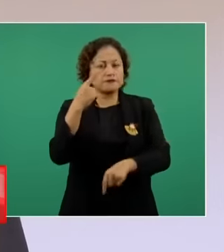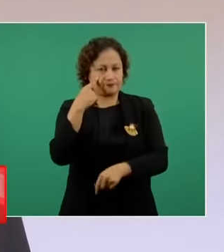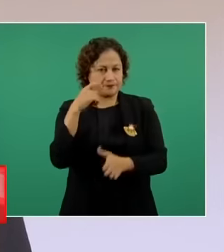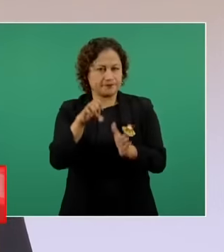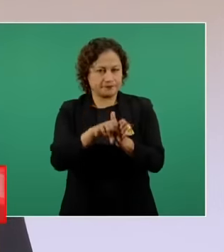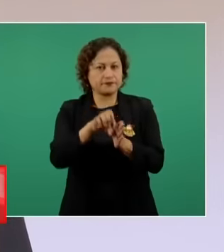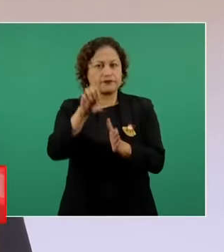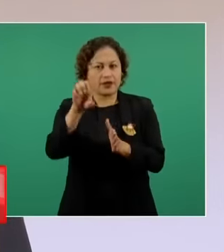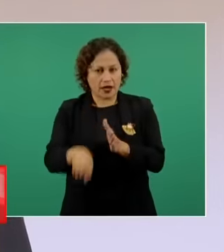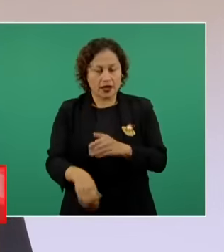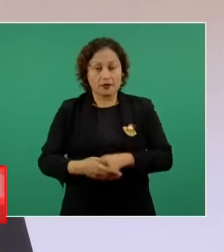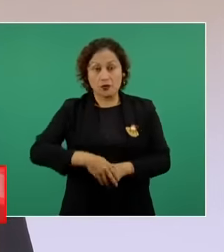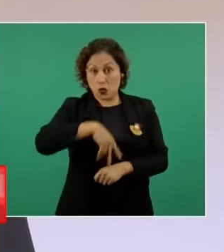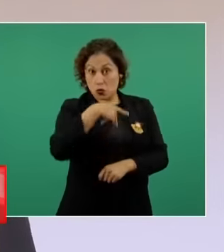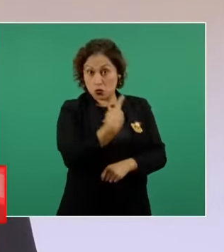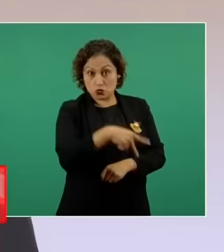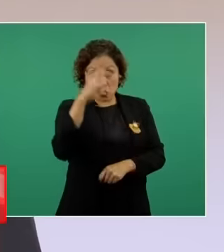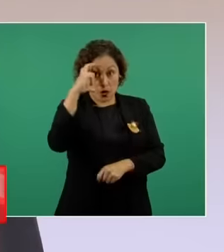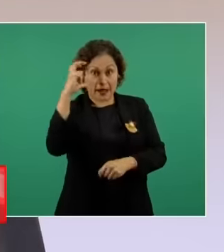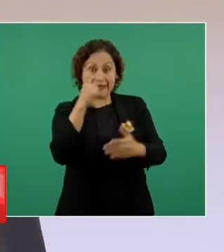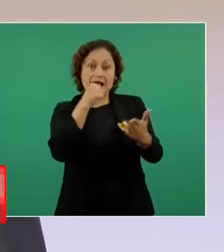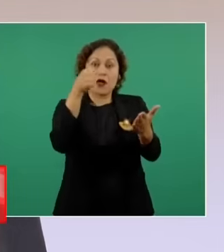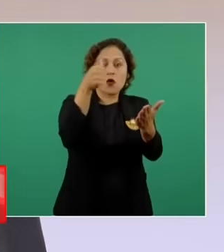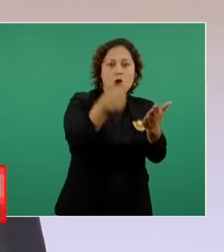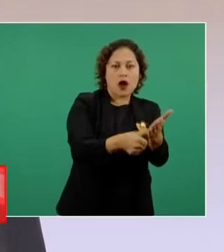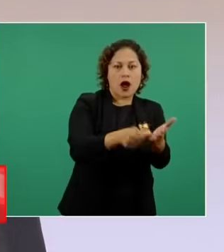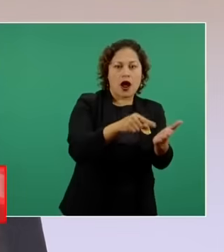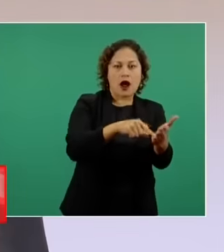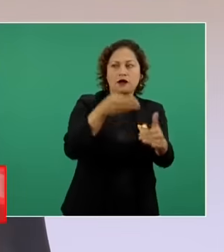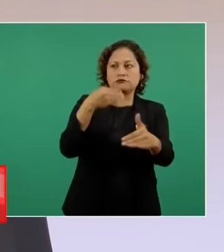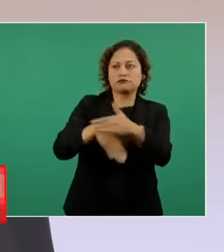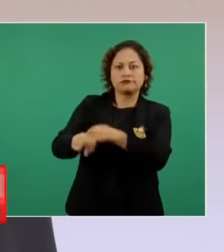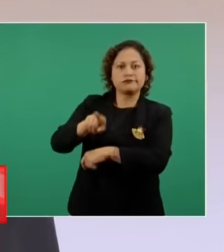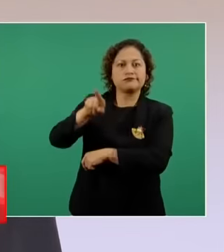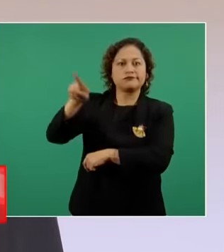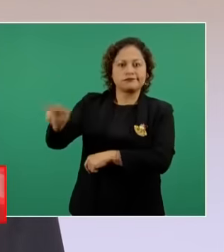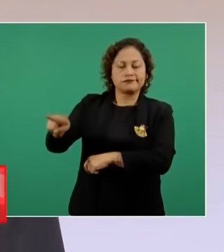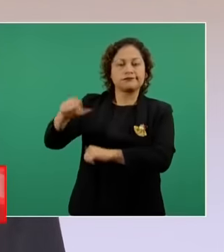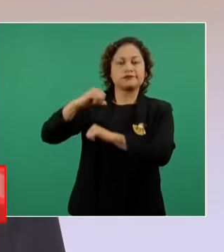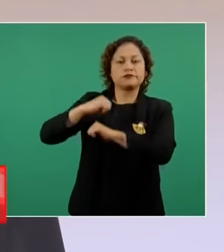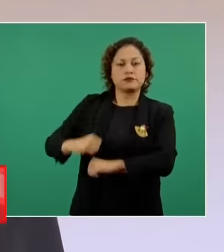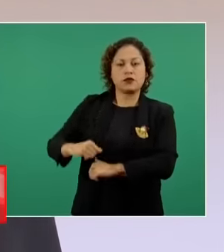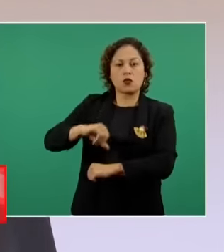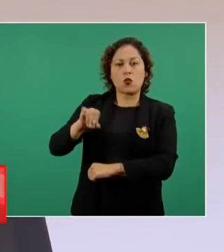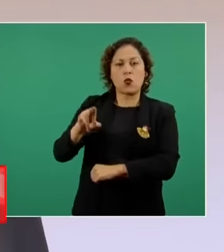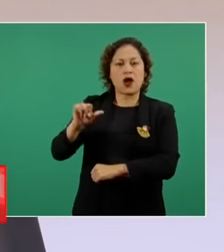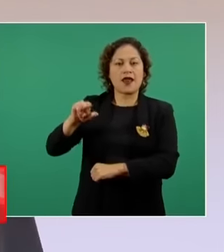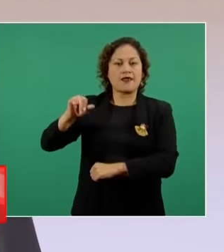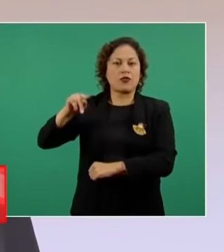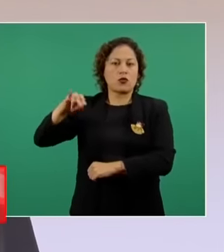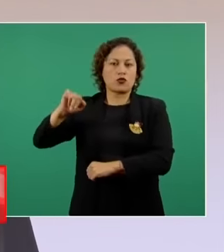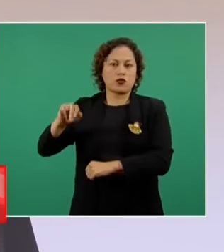en una de sus cartas al intendente Juan Antonio Riaño,